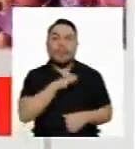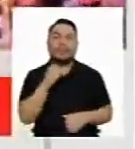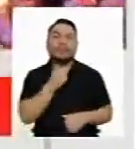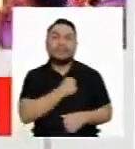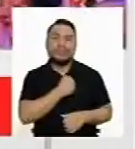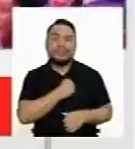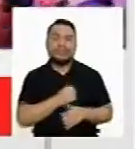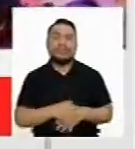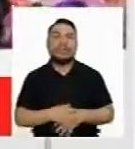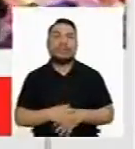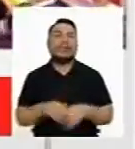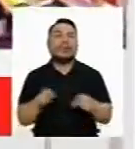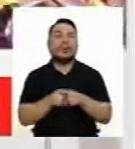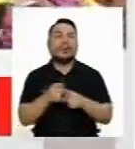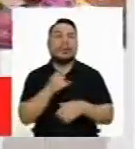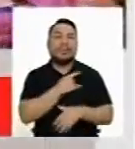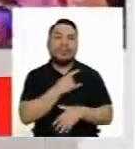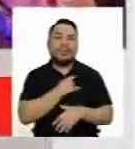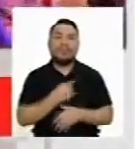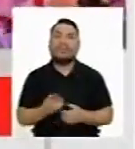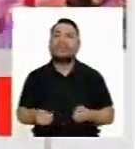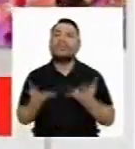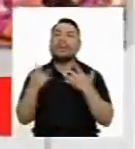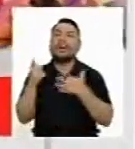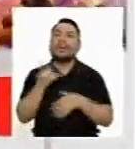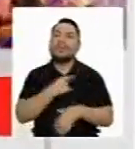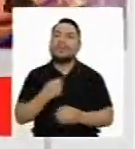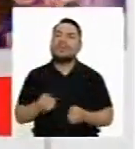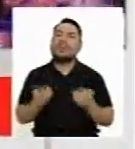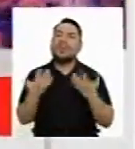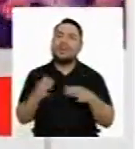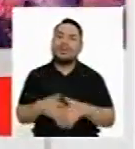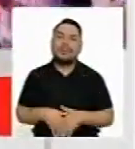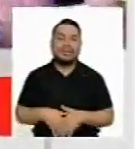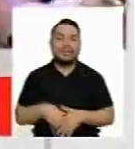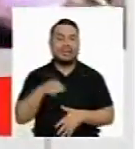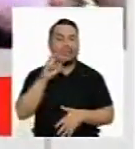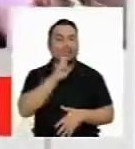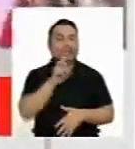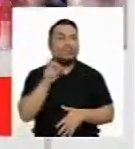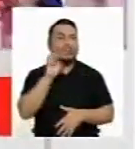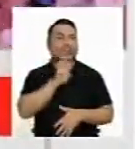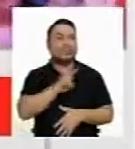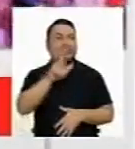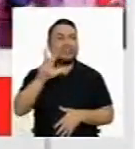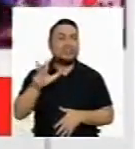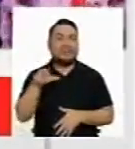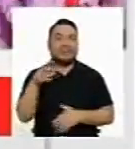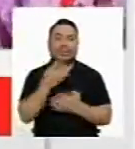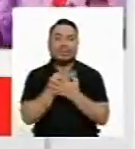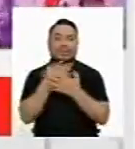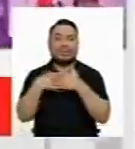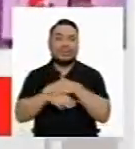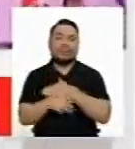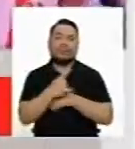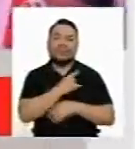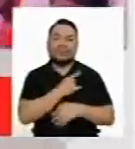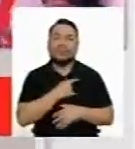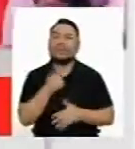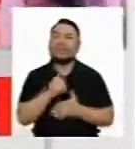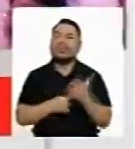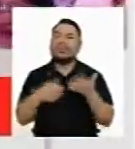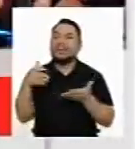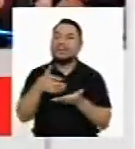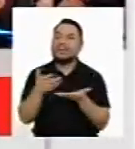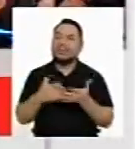superior, productivo y universidad. ¿Cuántos tienen en universidades ya? 243 internos que están estudiando en universidad. ¿Y qué carreras son